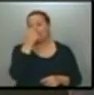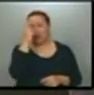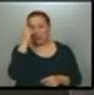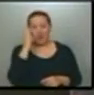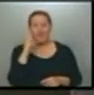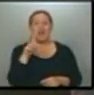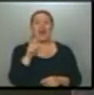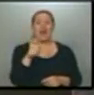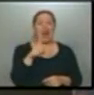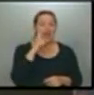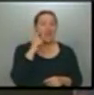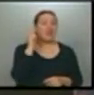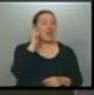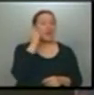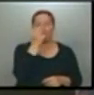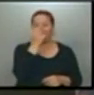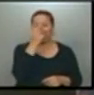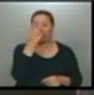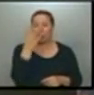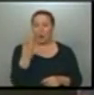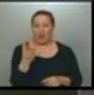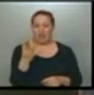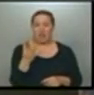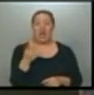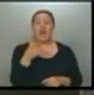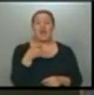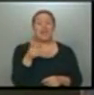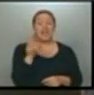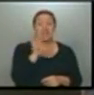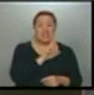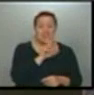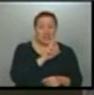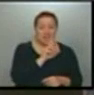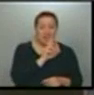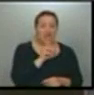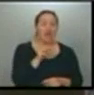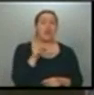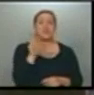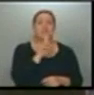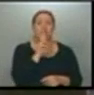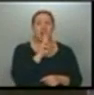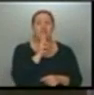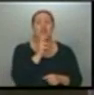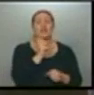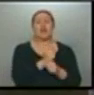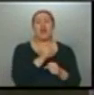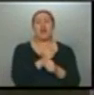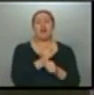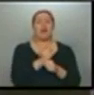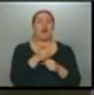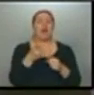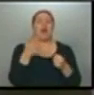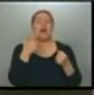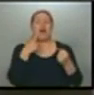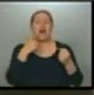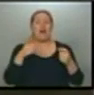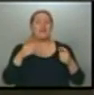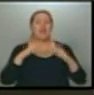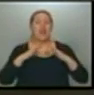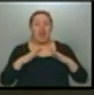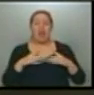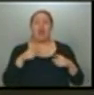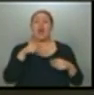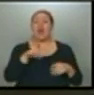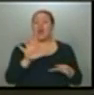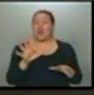tiene 24. Esta chica es una chica que se dedica al fitness y es fotógrafa. Estaban de